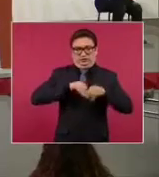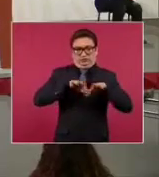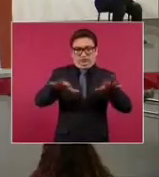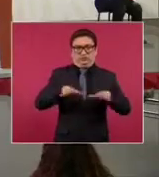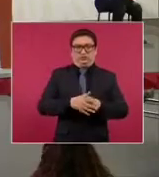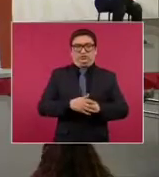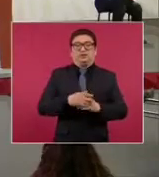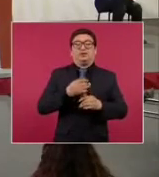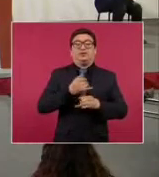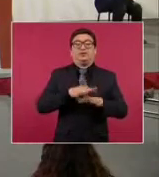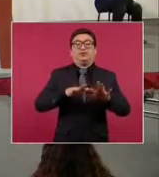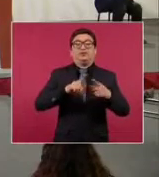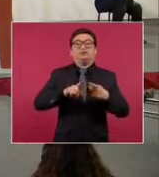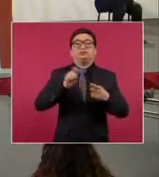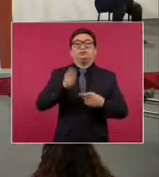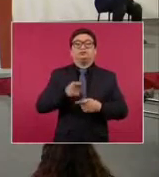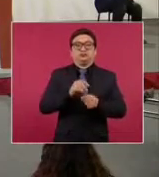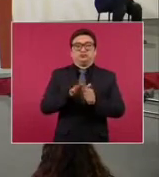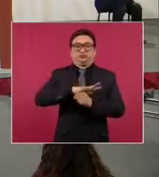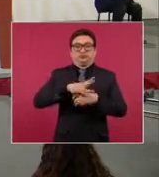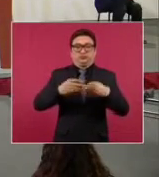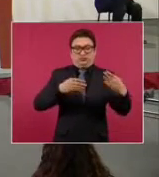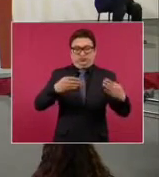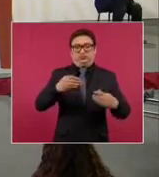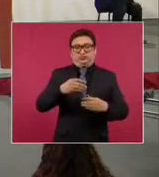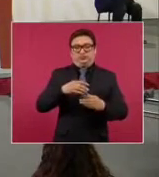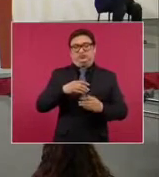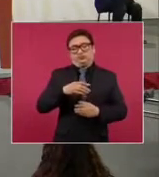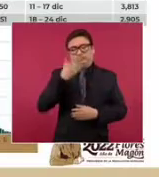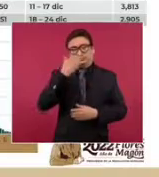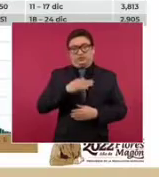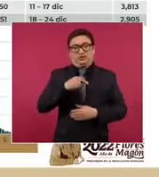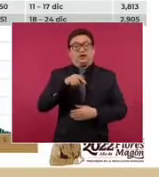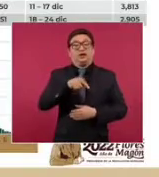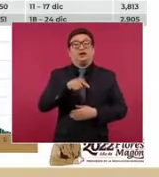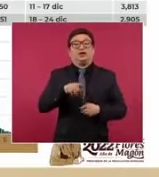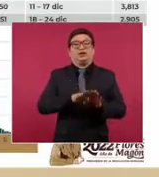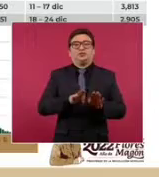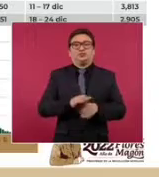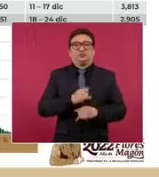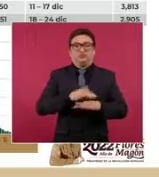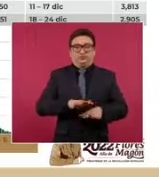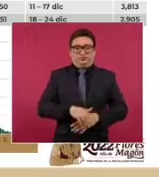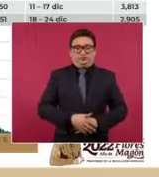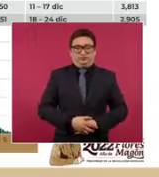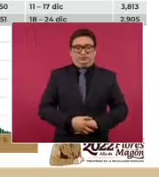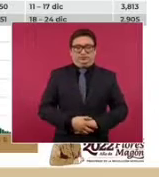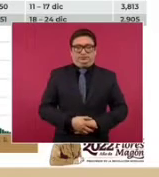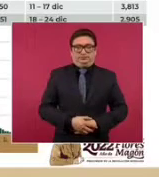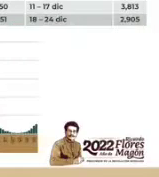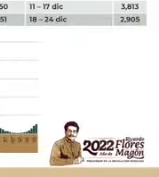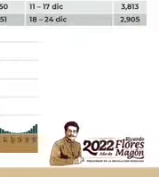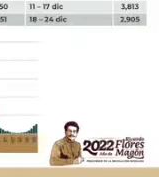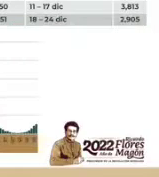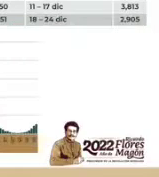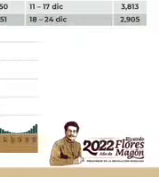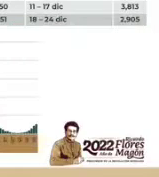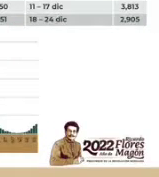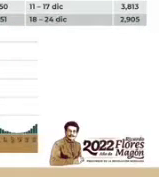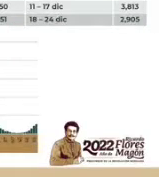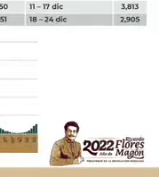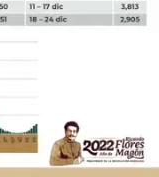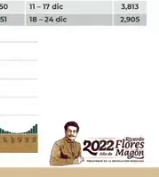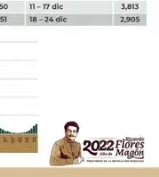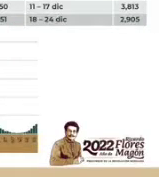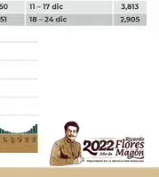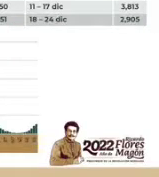a empezar con COVID-19, esta es la actualización de la información respecto a los casos. Como comentamos,